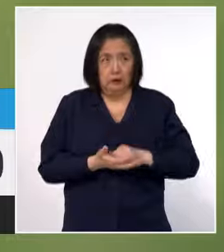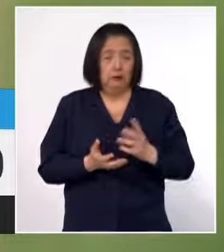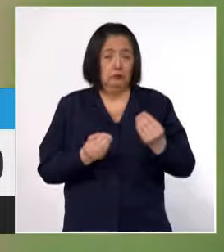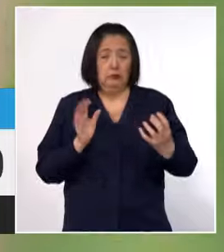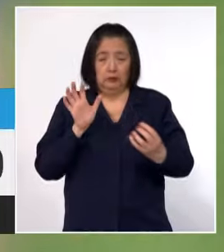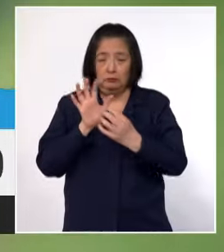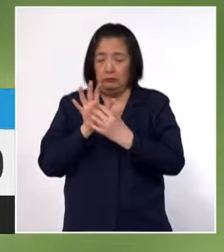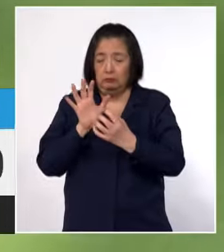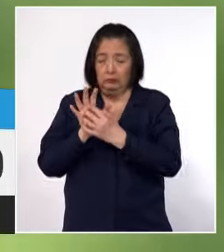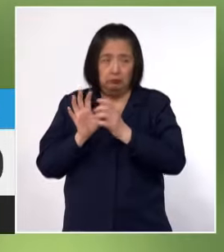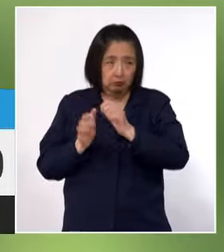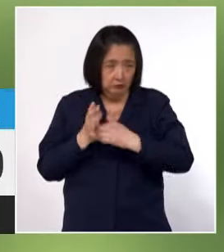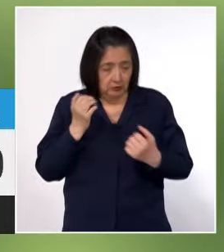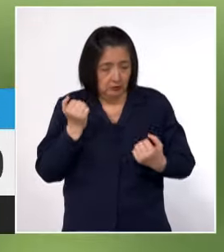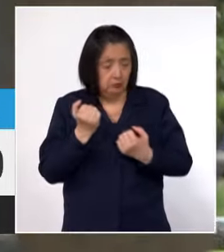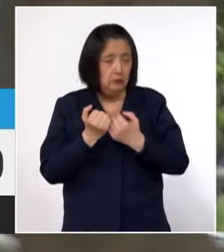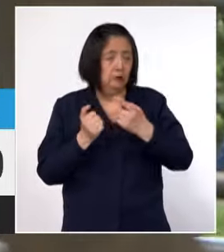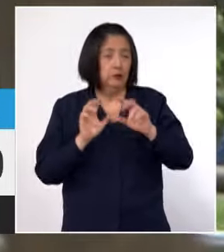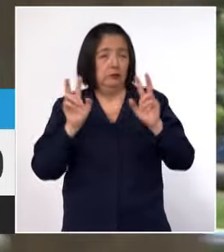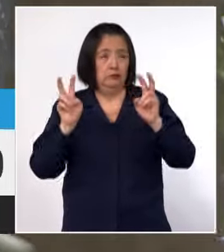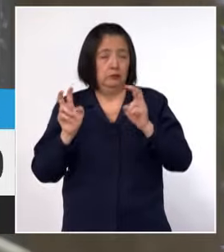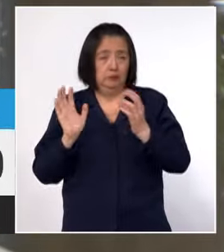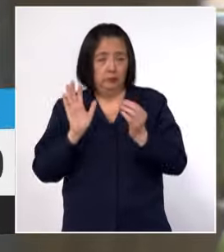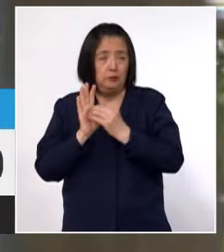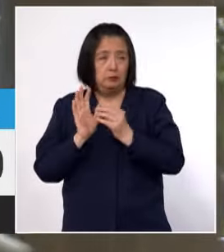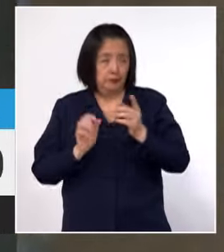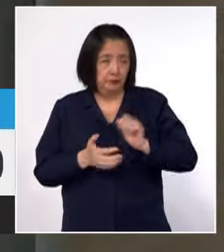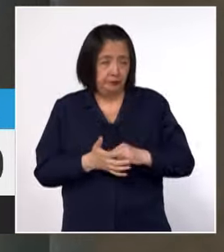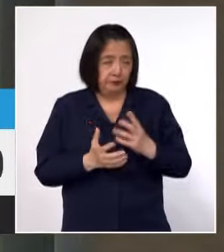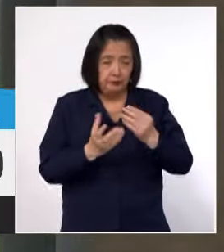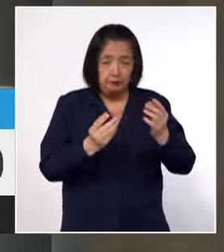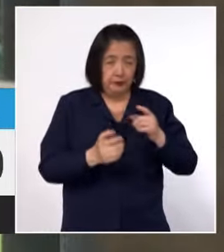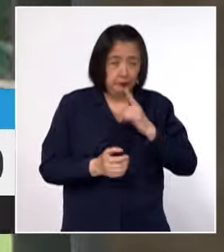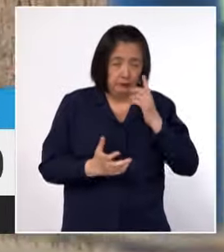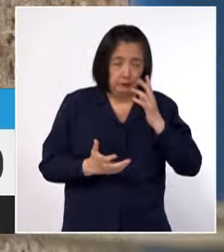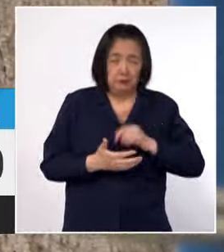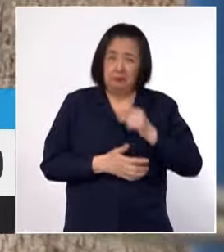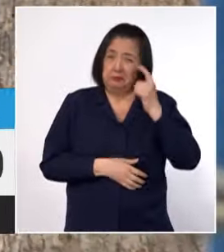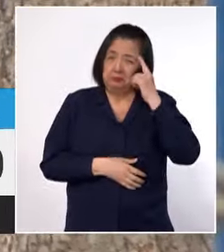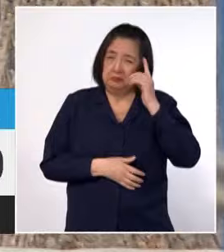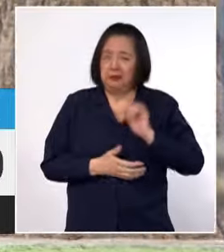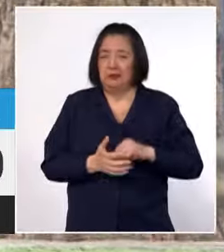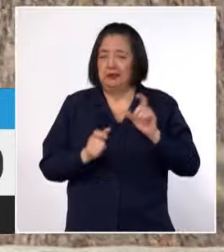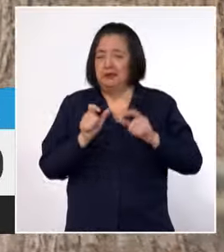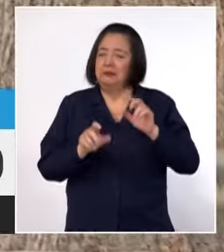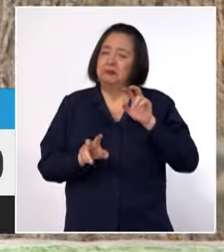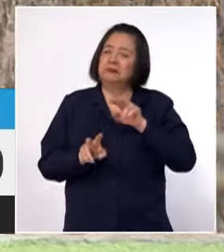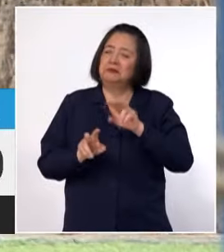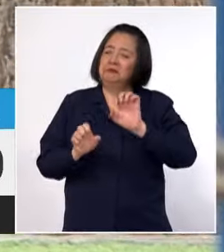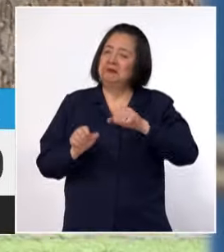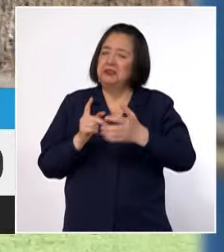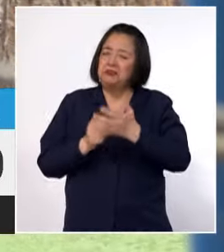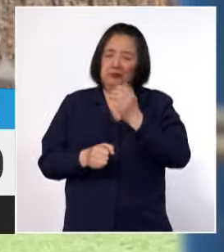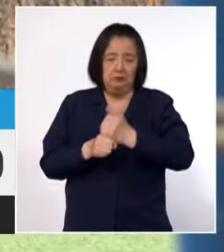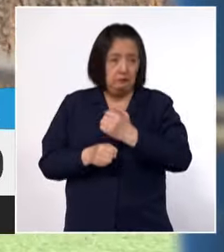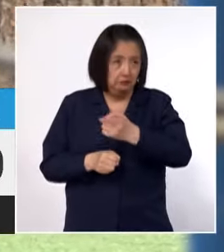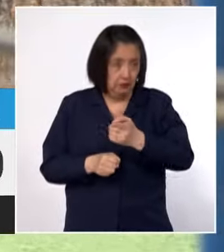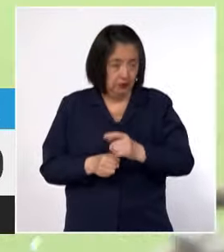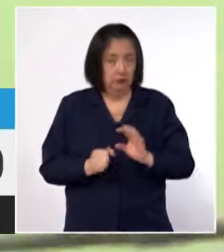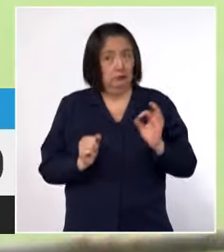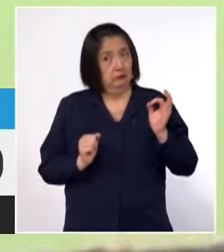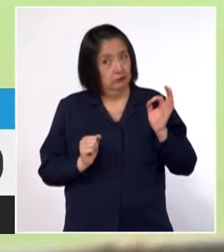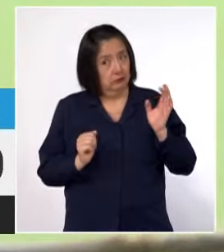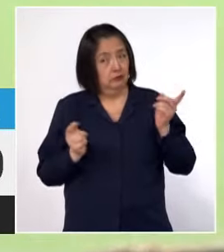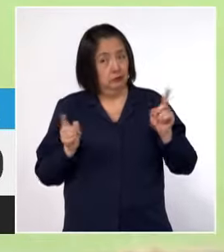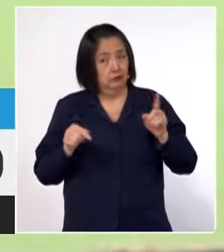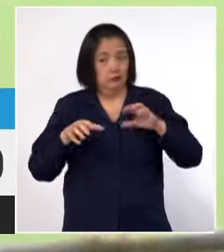marcas patrocinan este tipo de contenido. Aunque muchos padres piensan que sus seguidores son de confianza, la verdad es que una